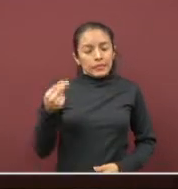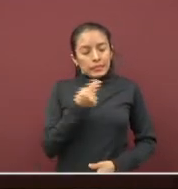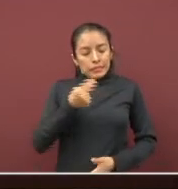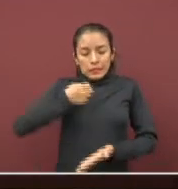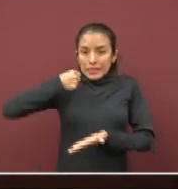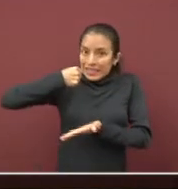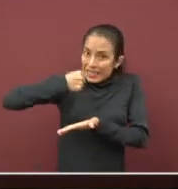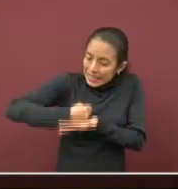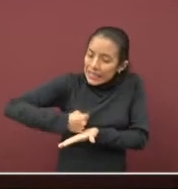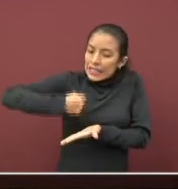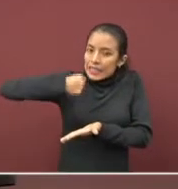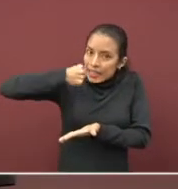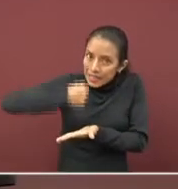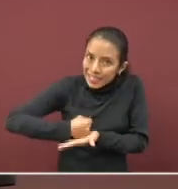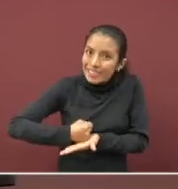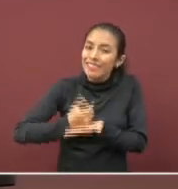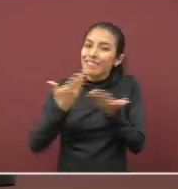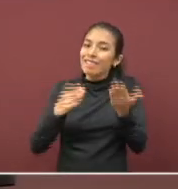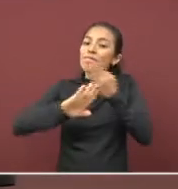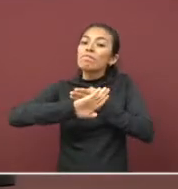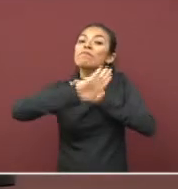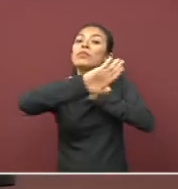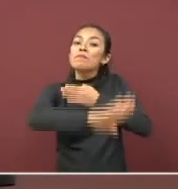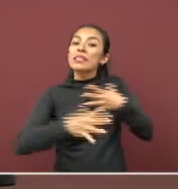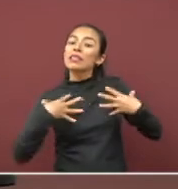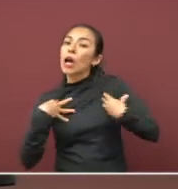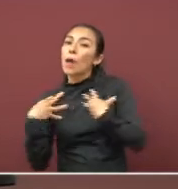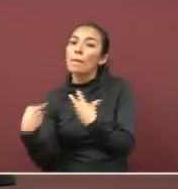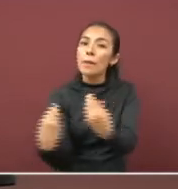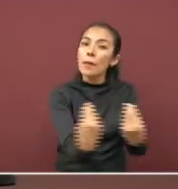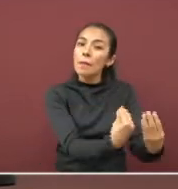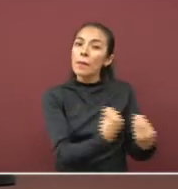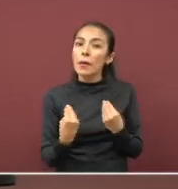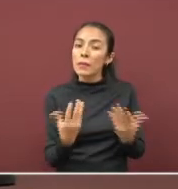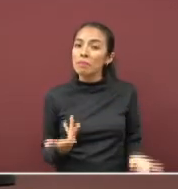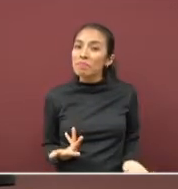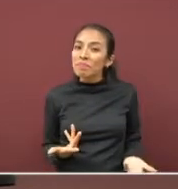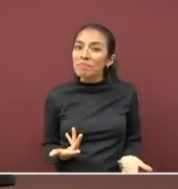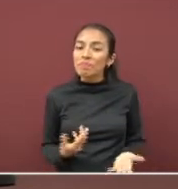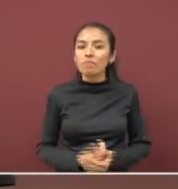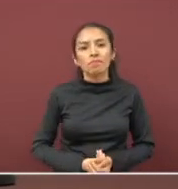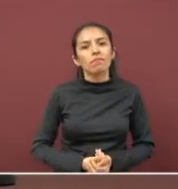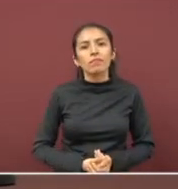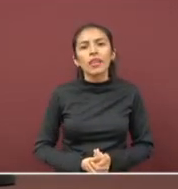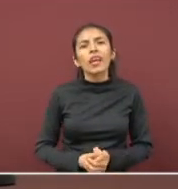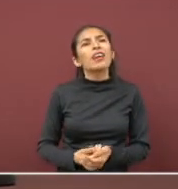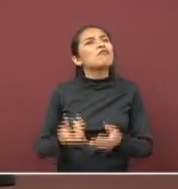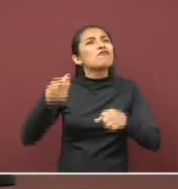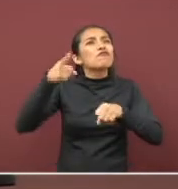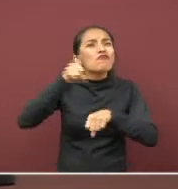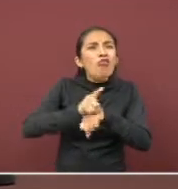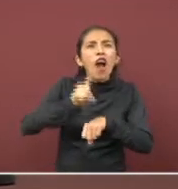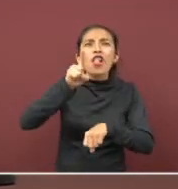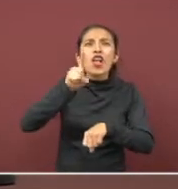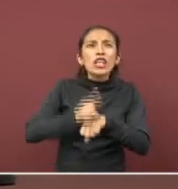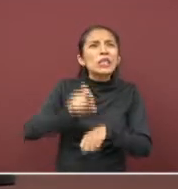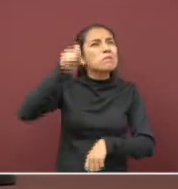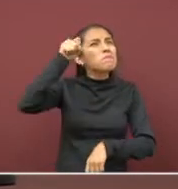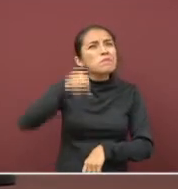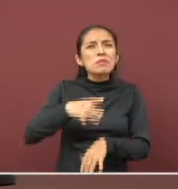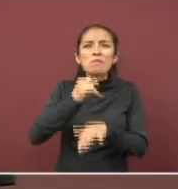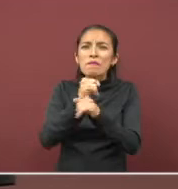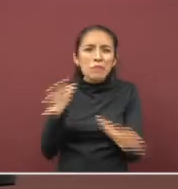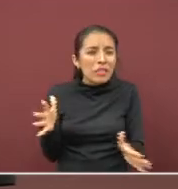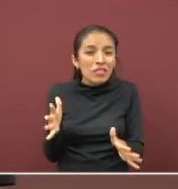para evitar los contagios no es que todos los días digamos lo mismo es que así